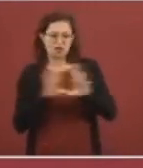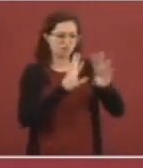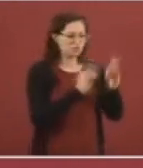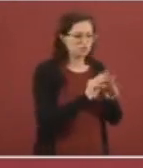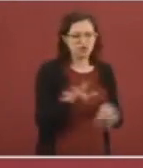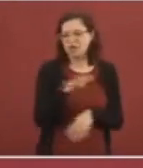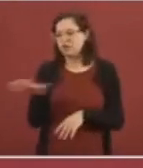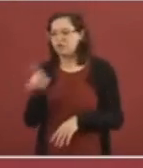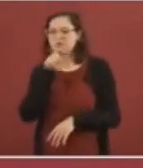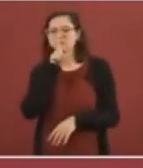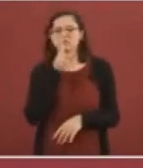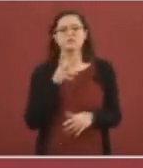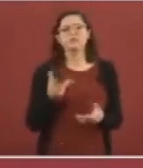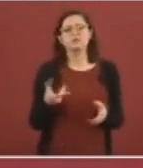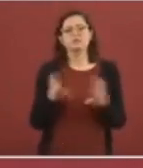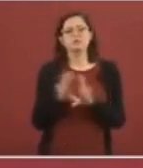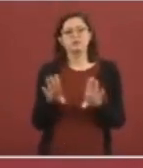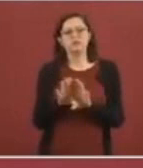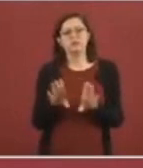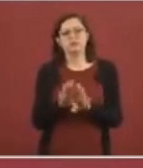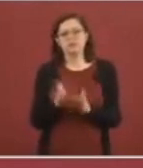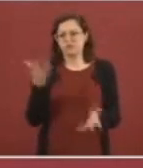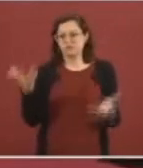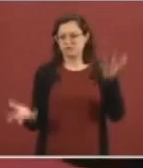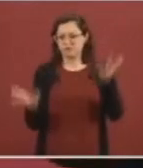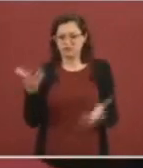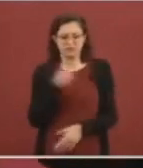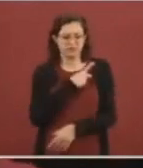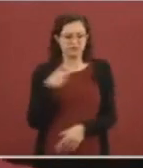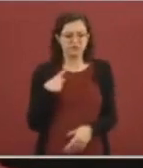una especie de cómo medir la deuda.